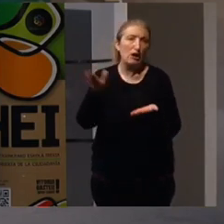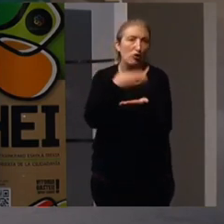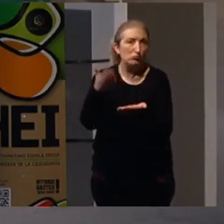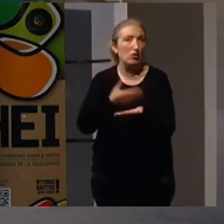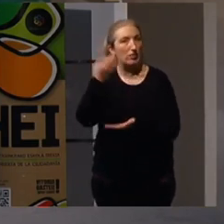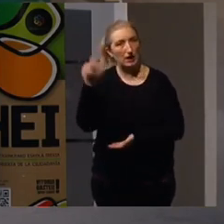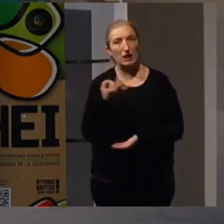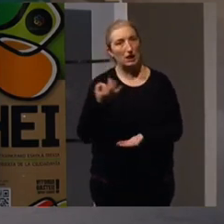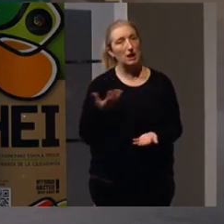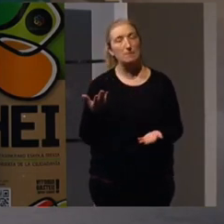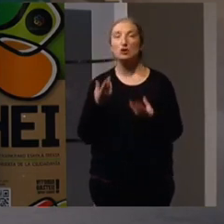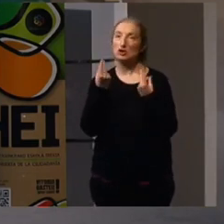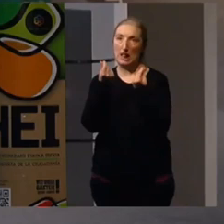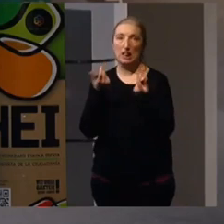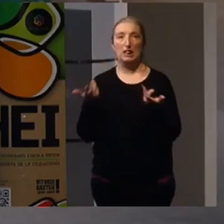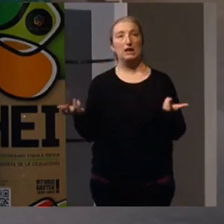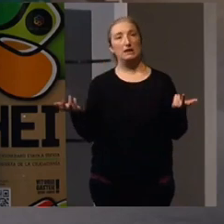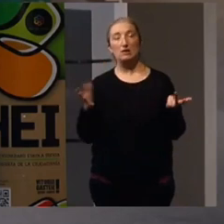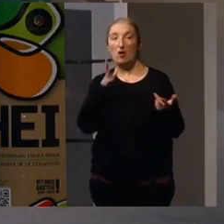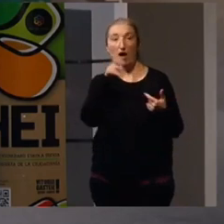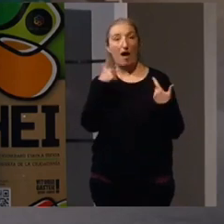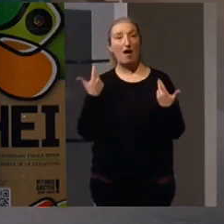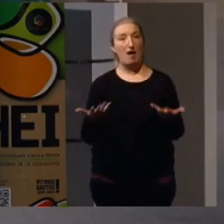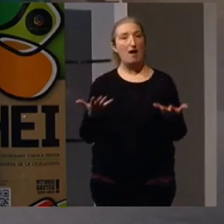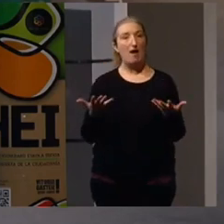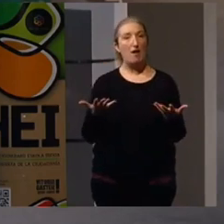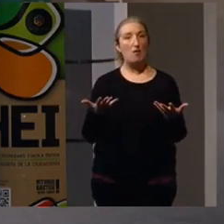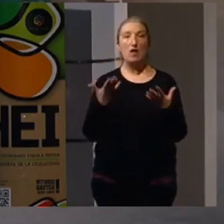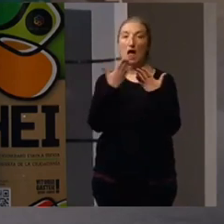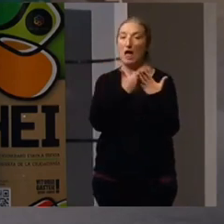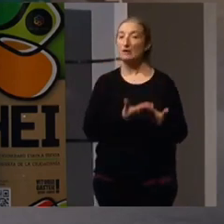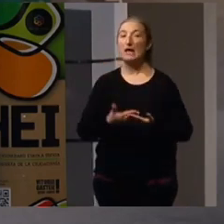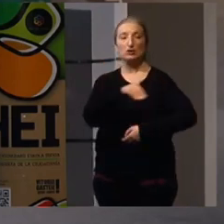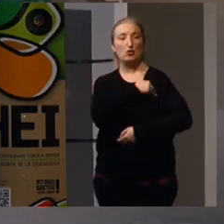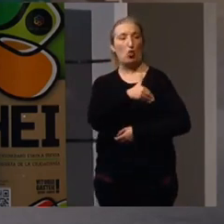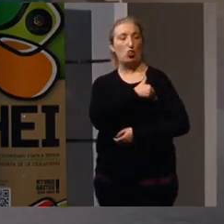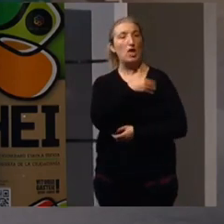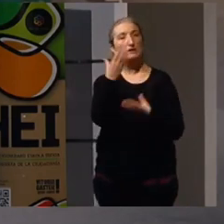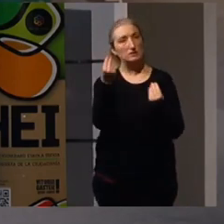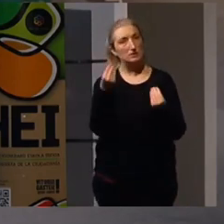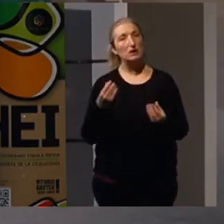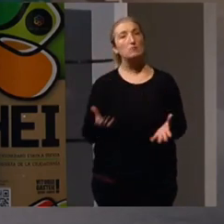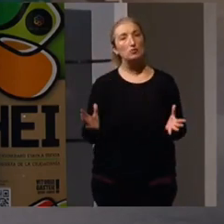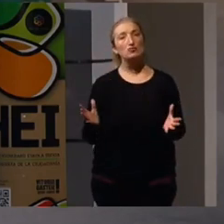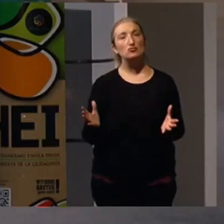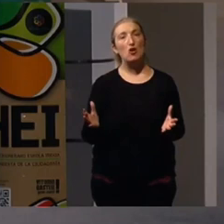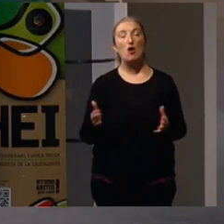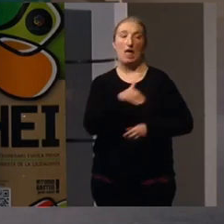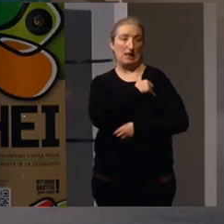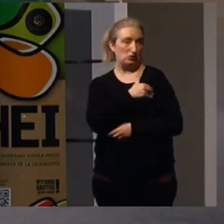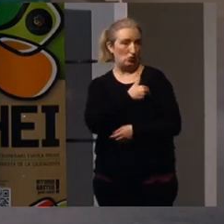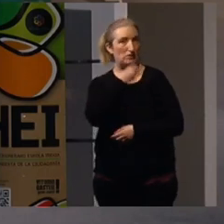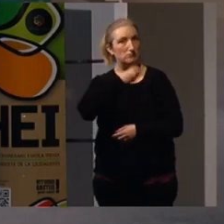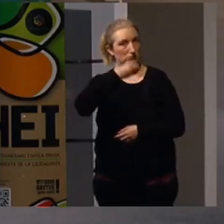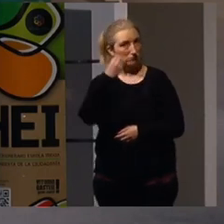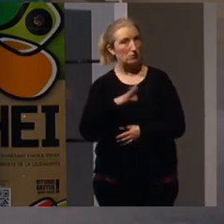producir. Entonces, el dinero, hoy en día, hay mucho estudiante, que grandes